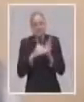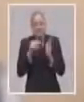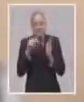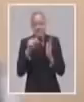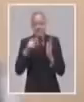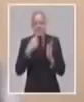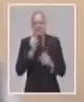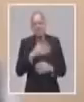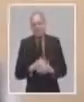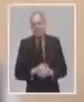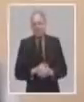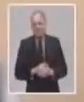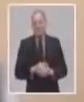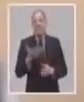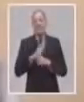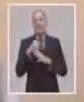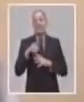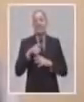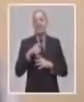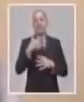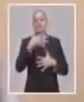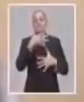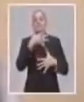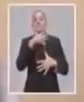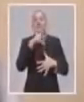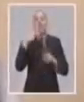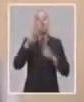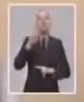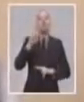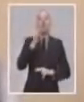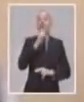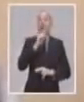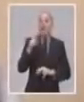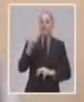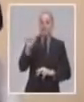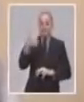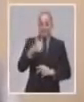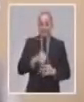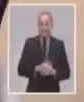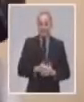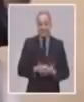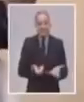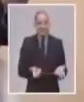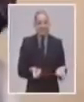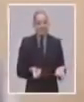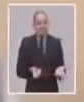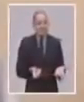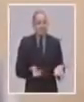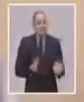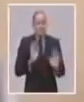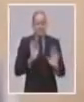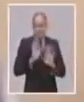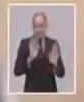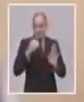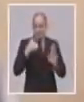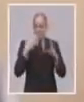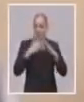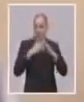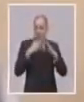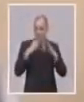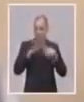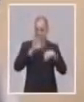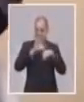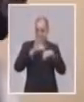claro que está manipulada, creada por seres humanos. Por lo tanto, cuando yo programo, ya el mismo programador